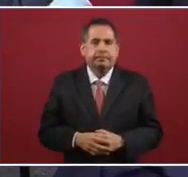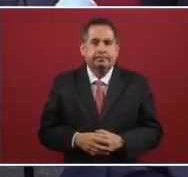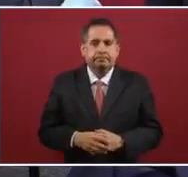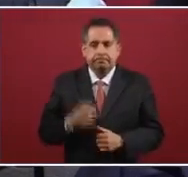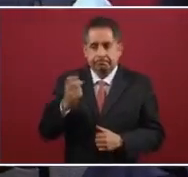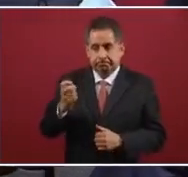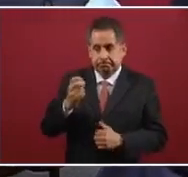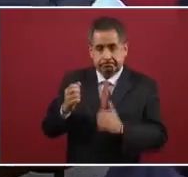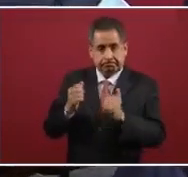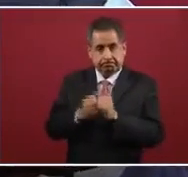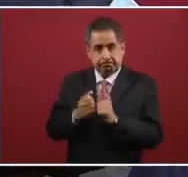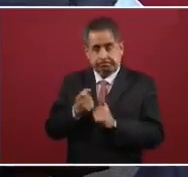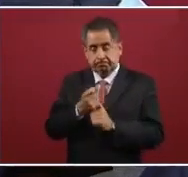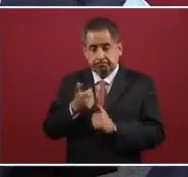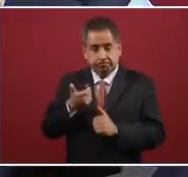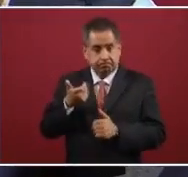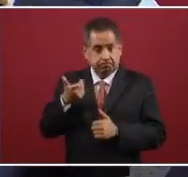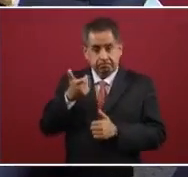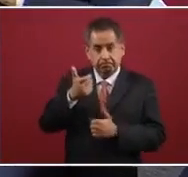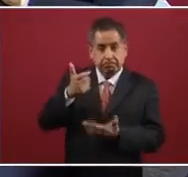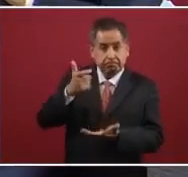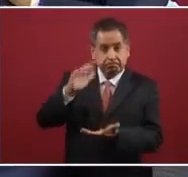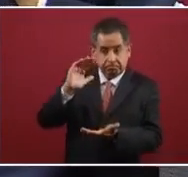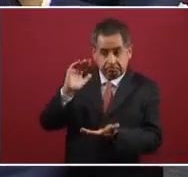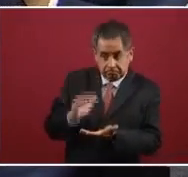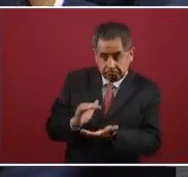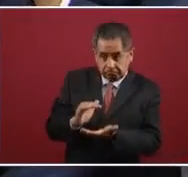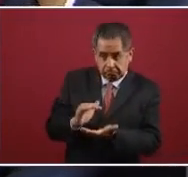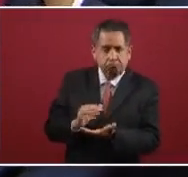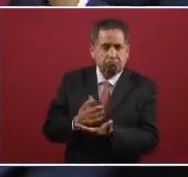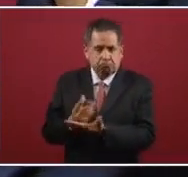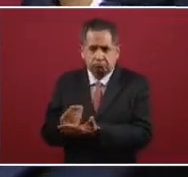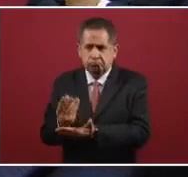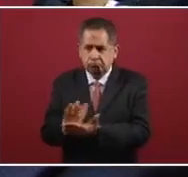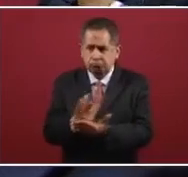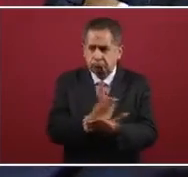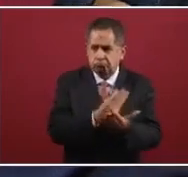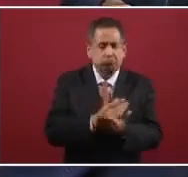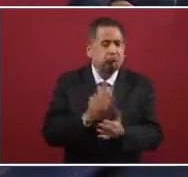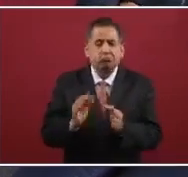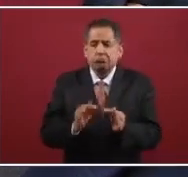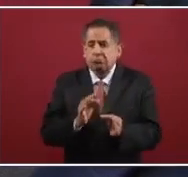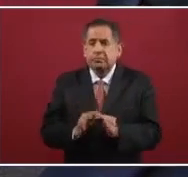con mucho menos dinero, con